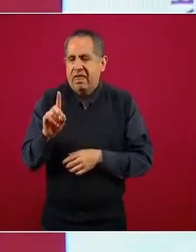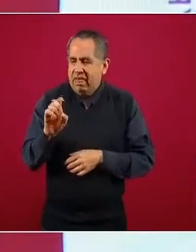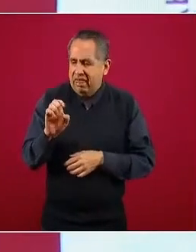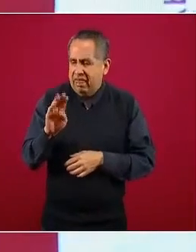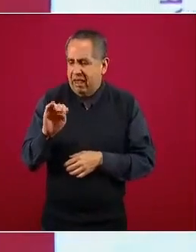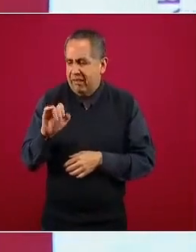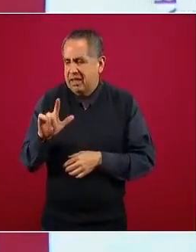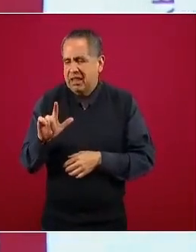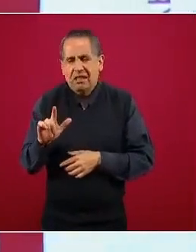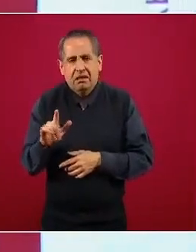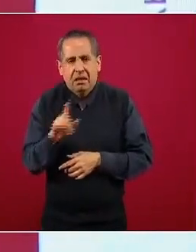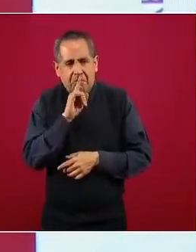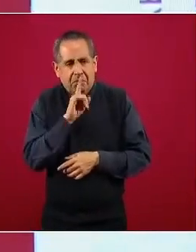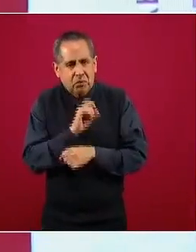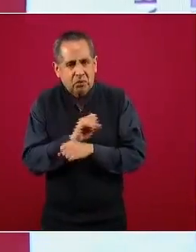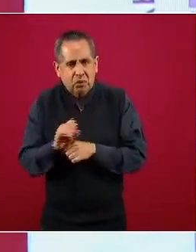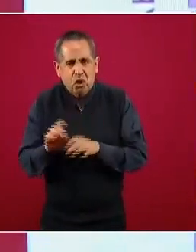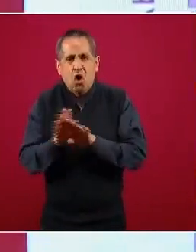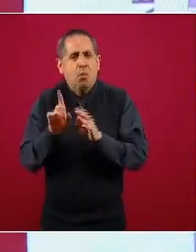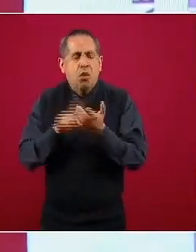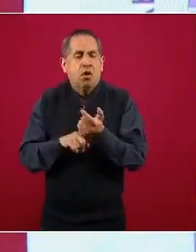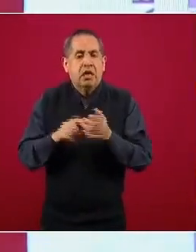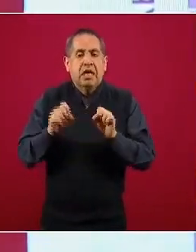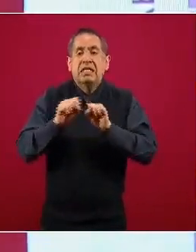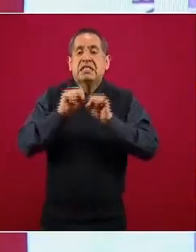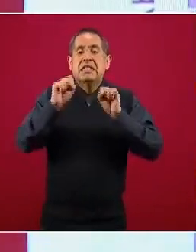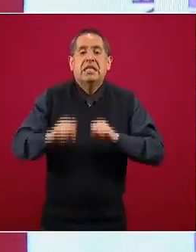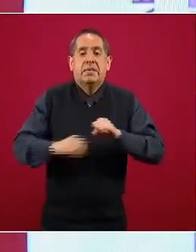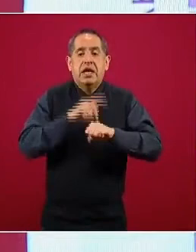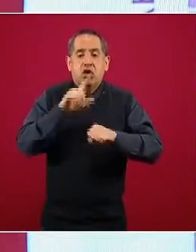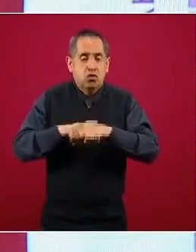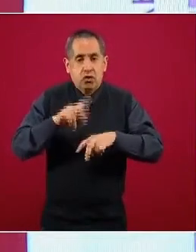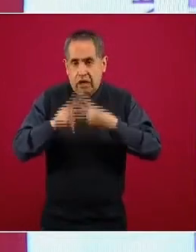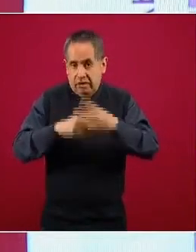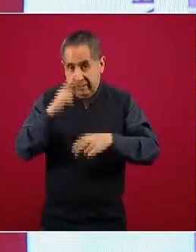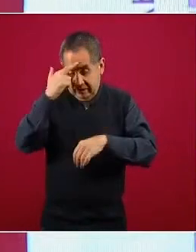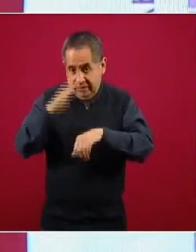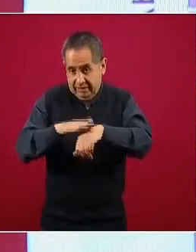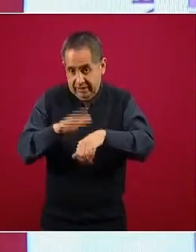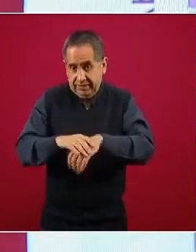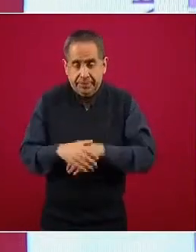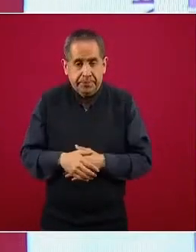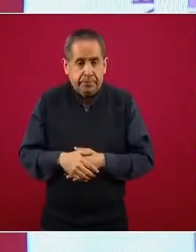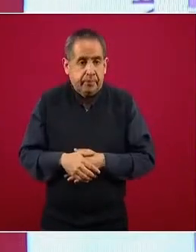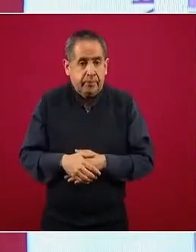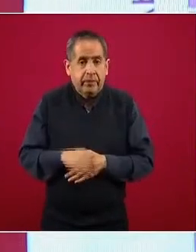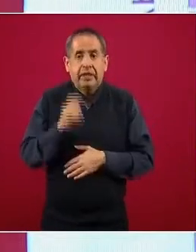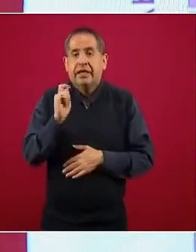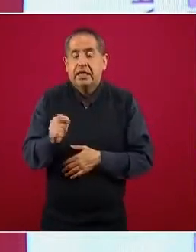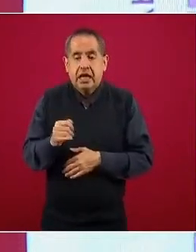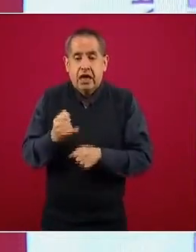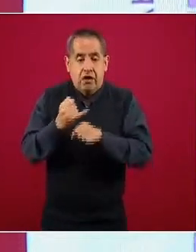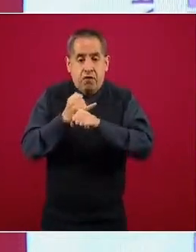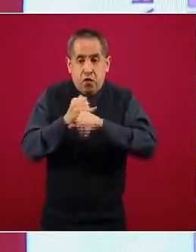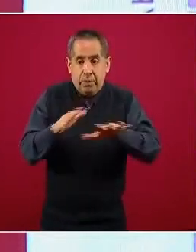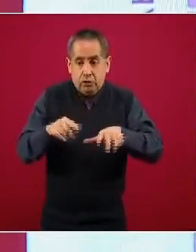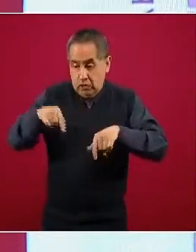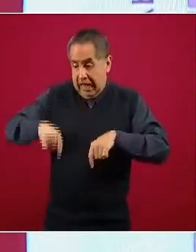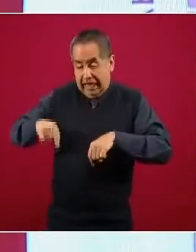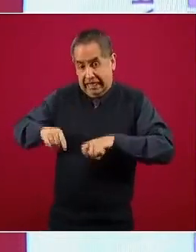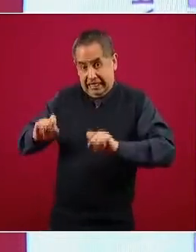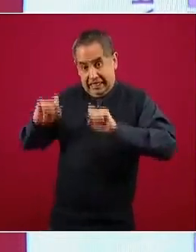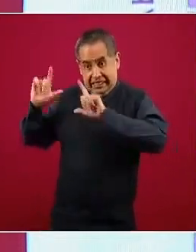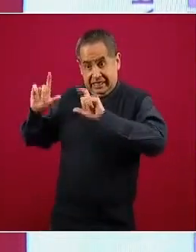Y quiero recordarles cómo funciona el Sistema Nacional de Vigilancia Epidemiológica. La información que se presenta